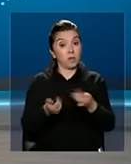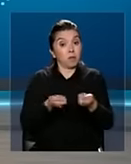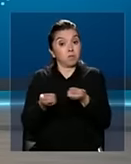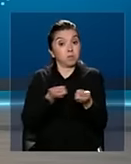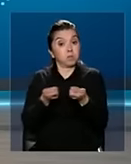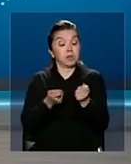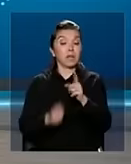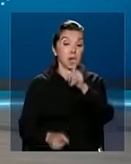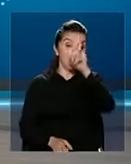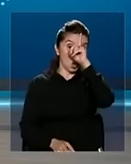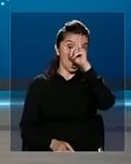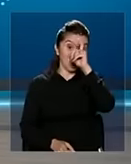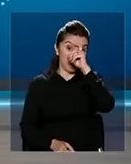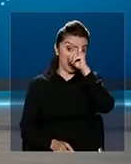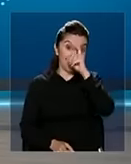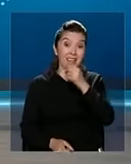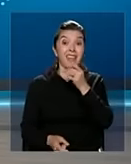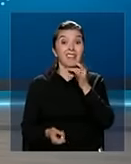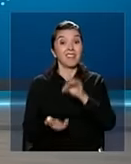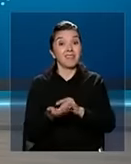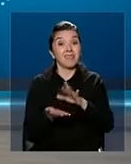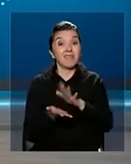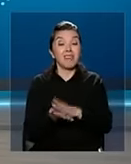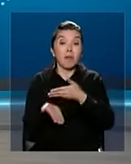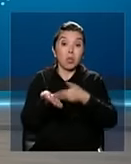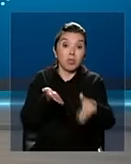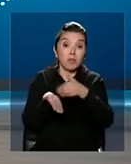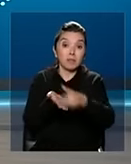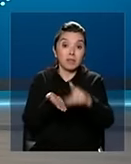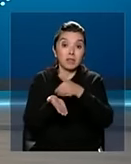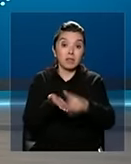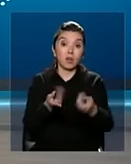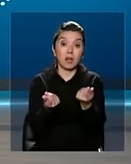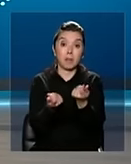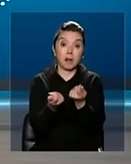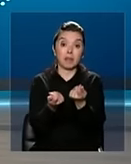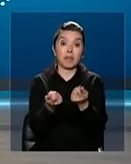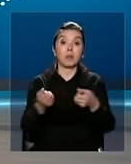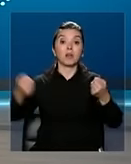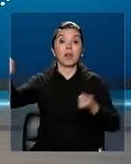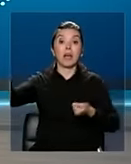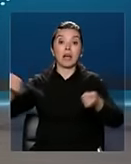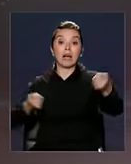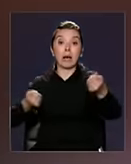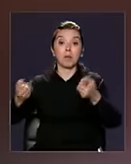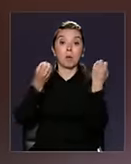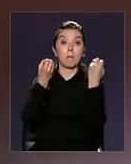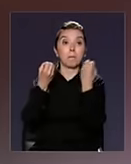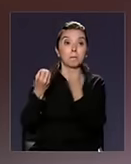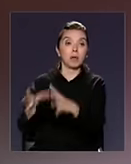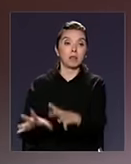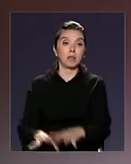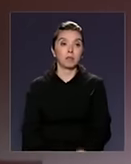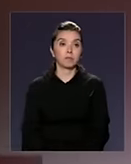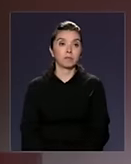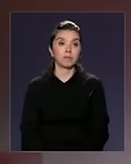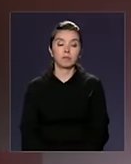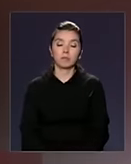permanecen hospitalizados y deben una millonaria suma de dinero tras perder el camión que conducían. Mucho dolor,